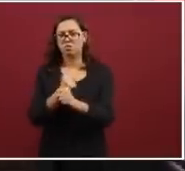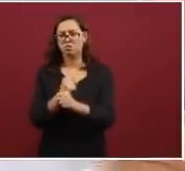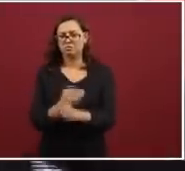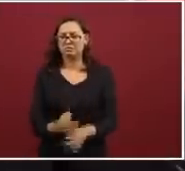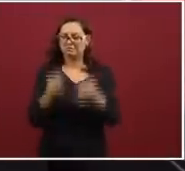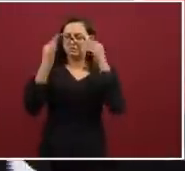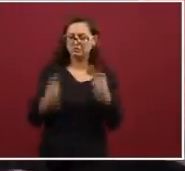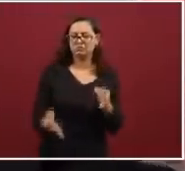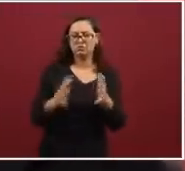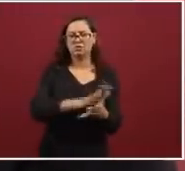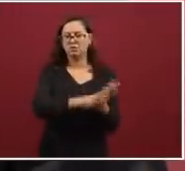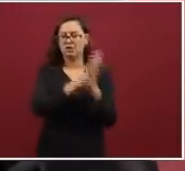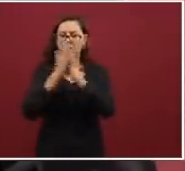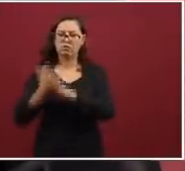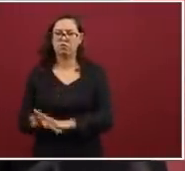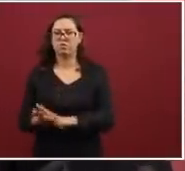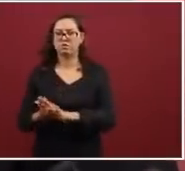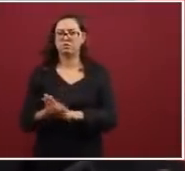desde este año,